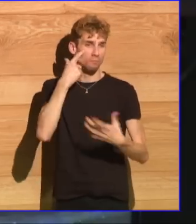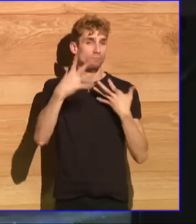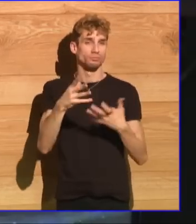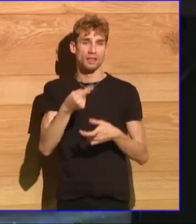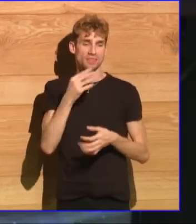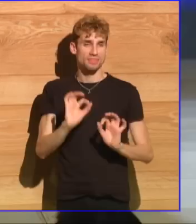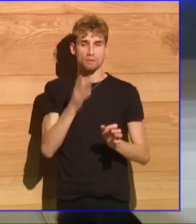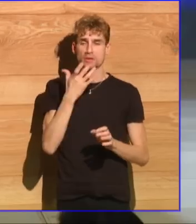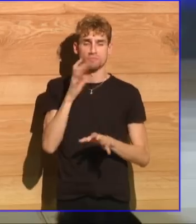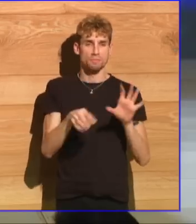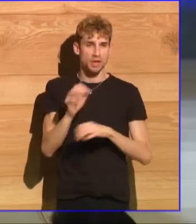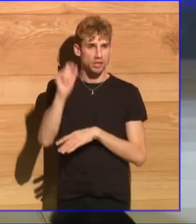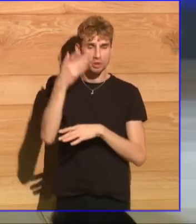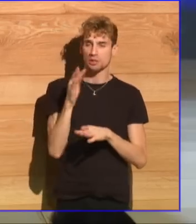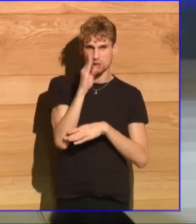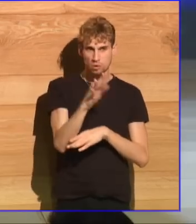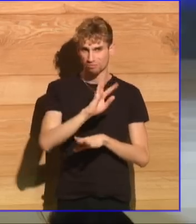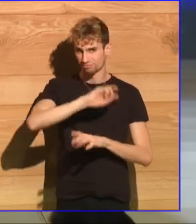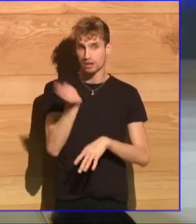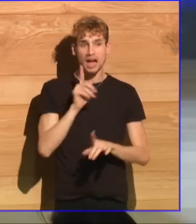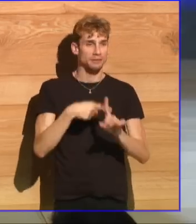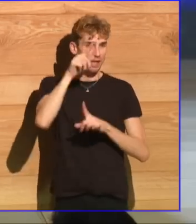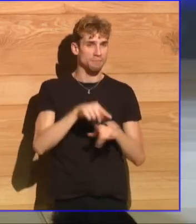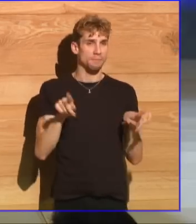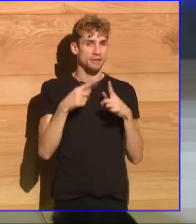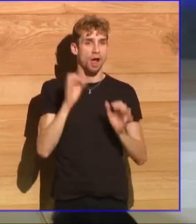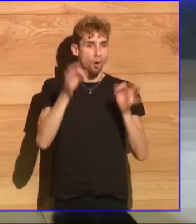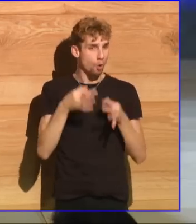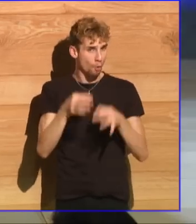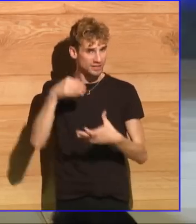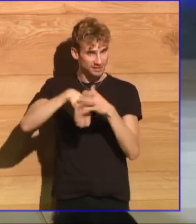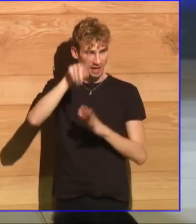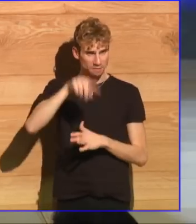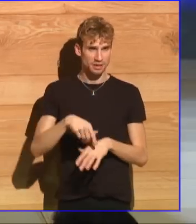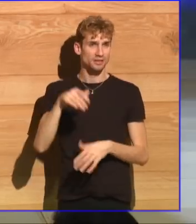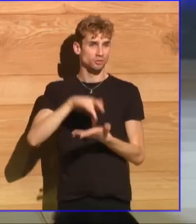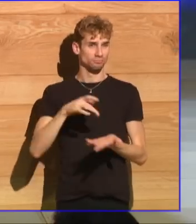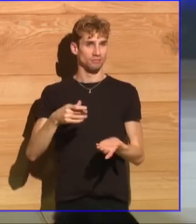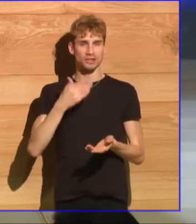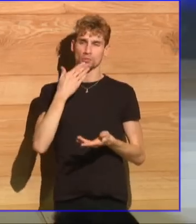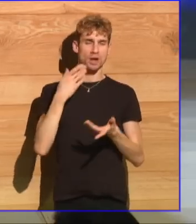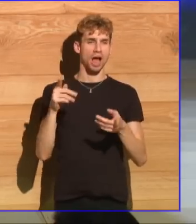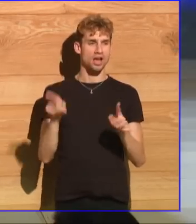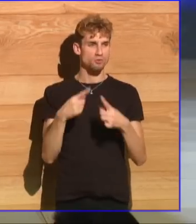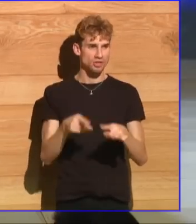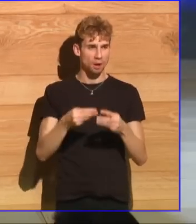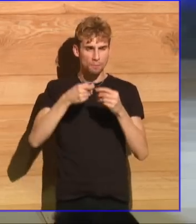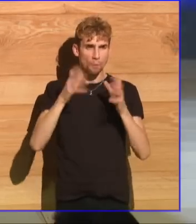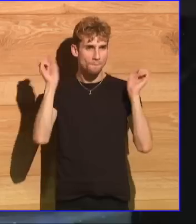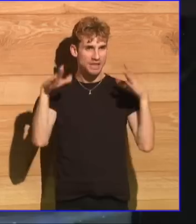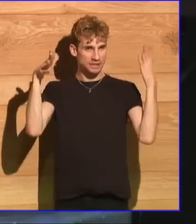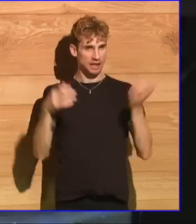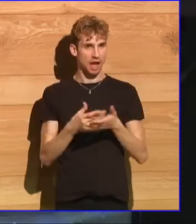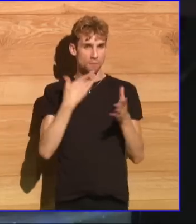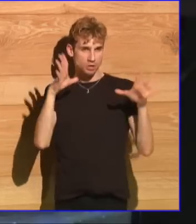sí, sí, y es un verdad. poco le pasa a la banda sonora de Always, ¿no? Que también es una banda sonora como muy para adentro, como muy mística. Claro, es